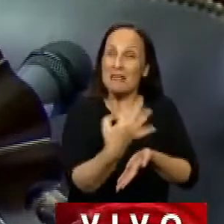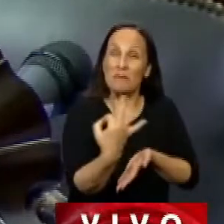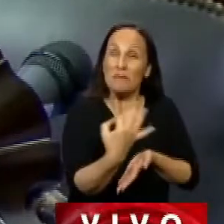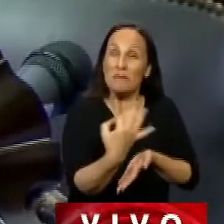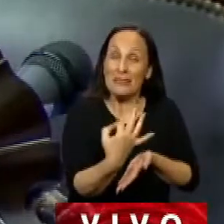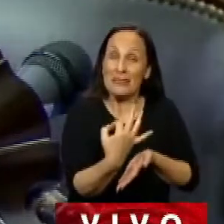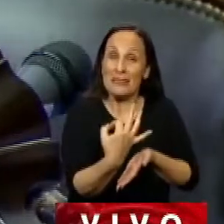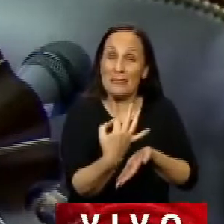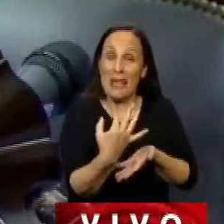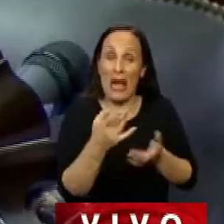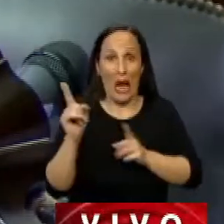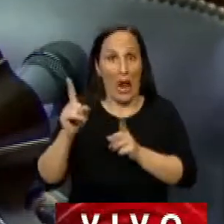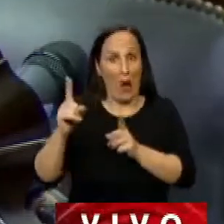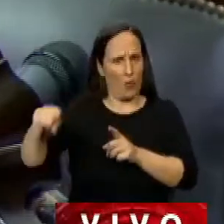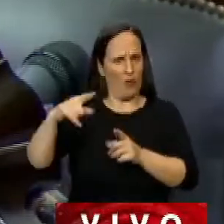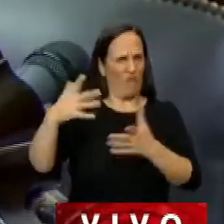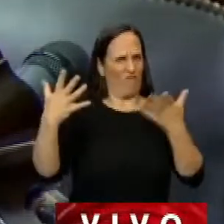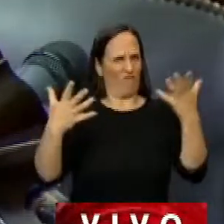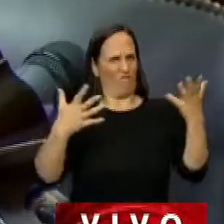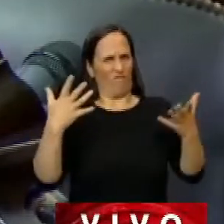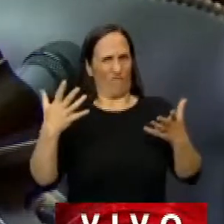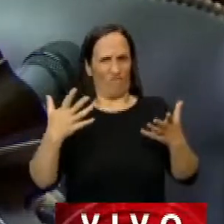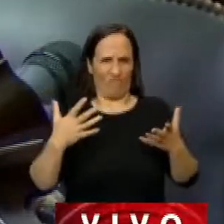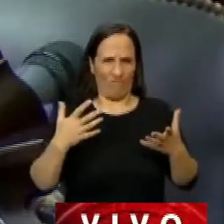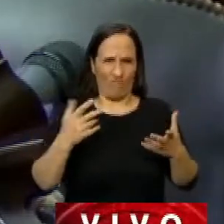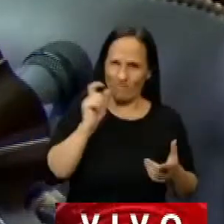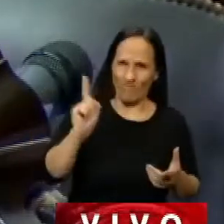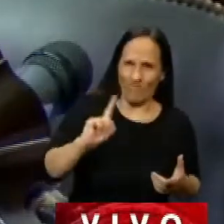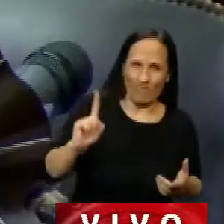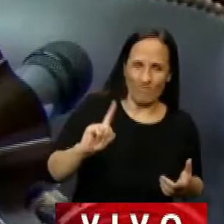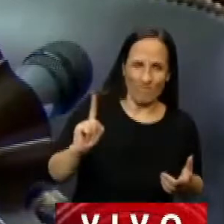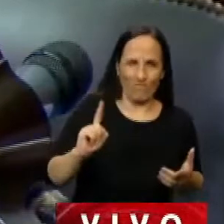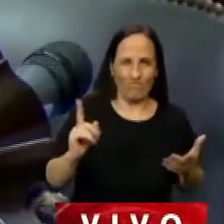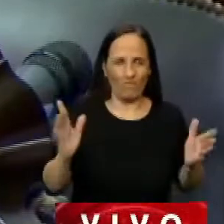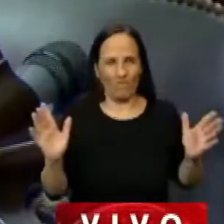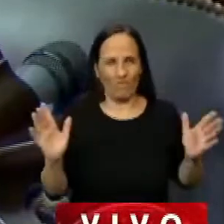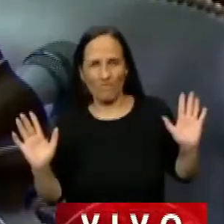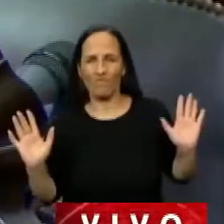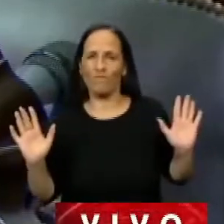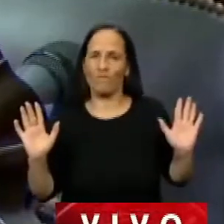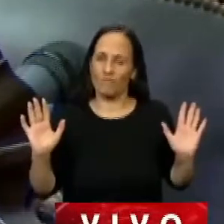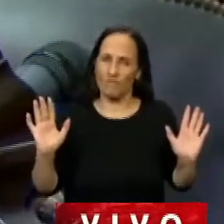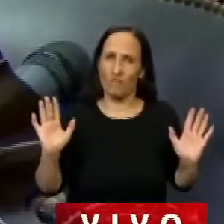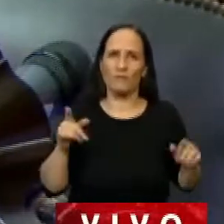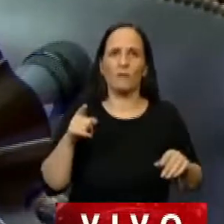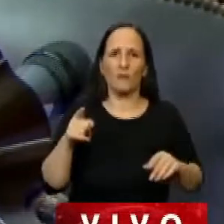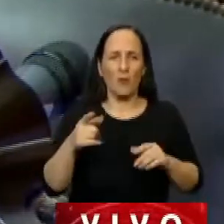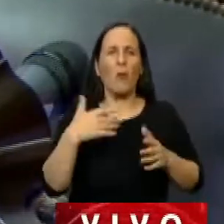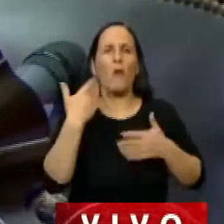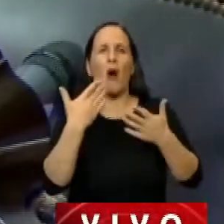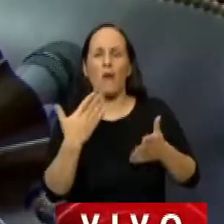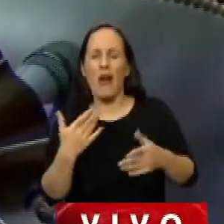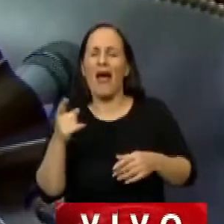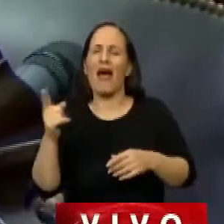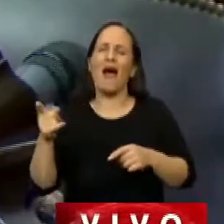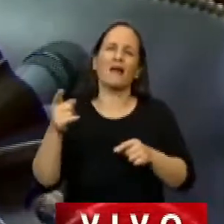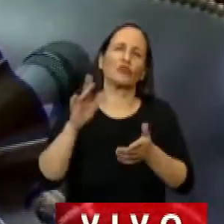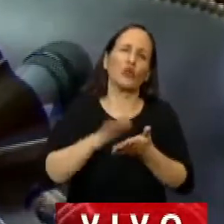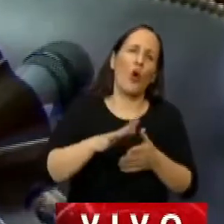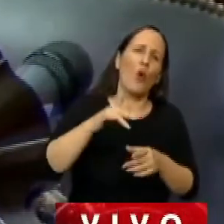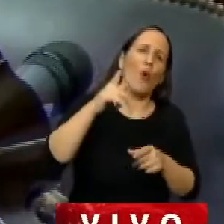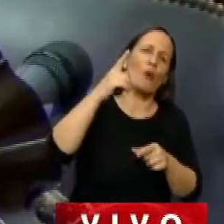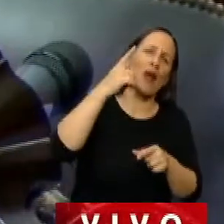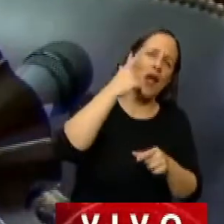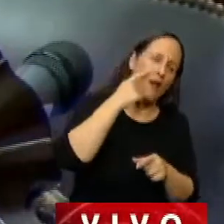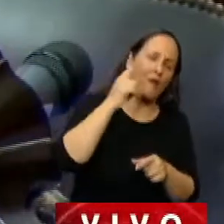tanto perturba a muchos y a muchas, porque no vamos a dejar de hablar en inclusivo, ni usar la E,